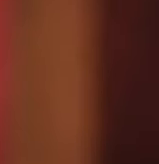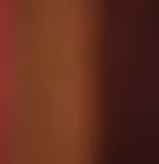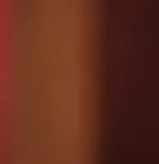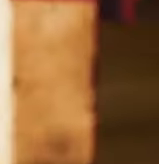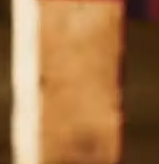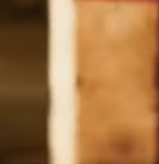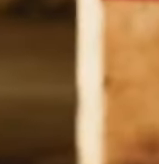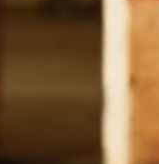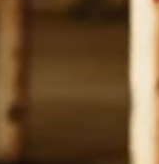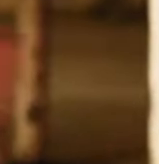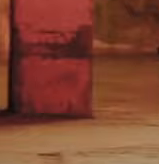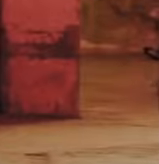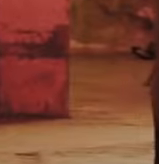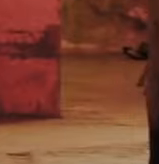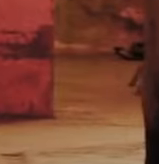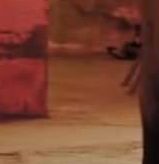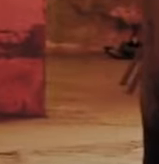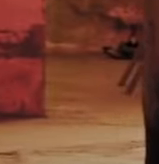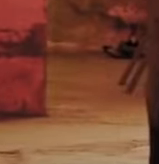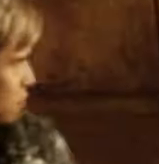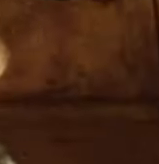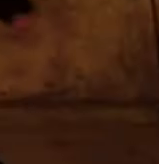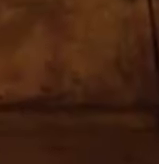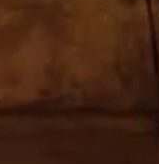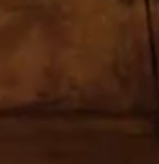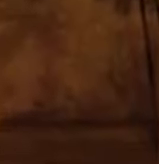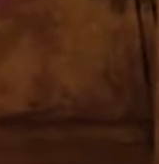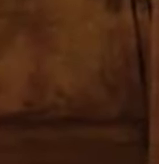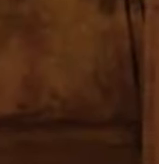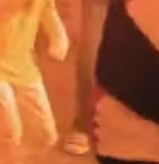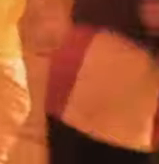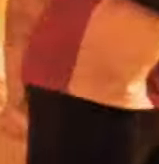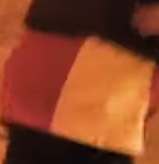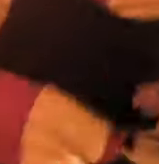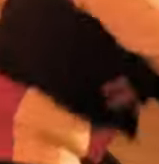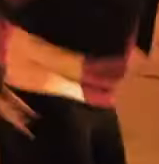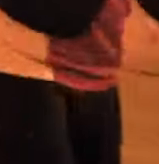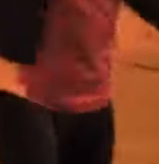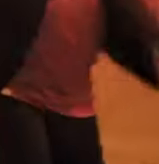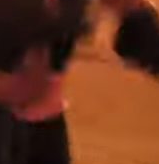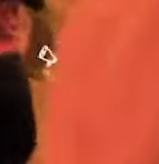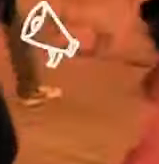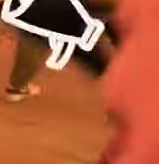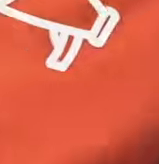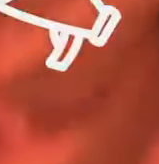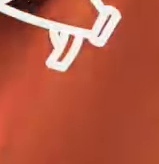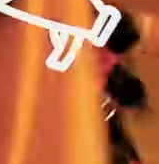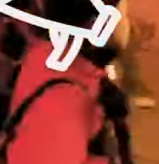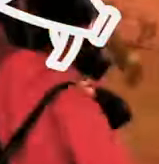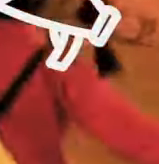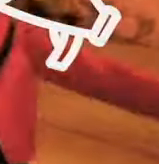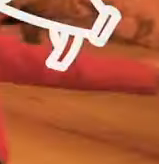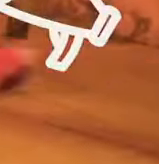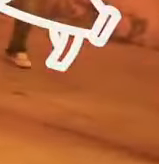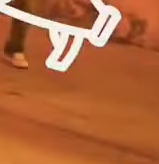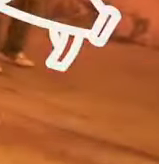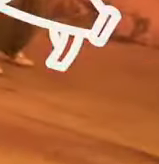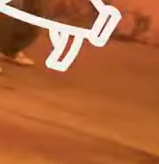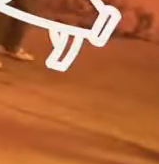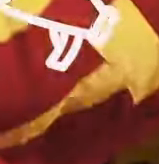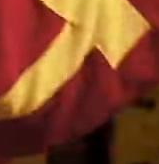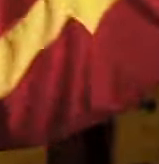es la cuarta T. Vete, vete, es la cuarta T. Vete, es la cuarta transformación, porque México